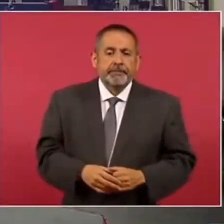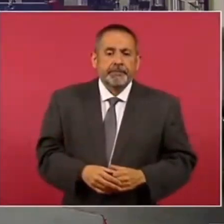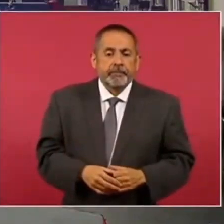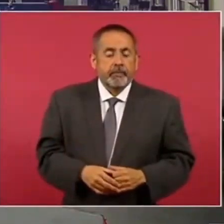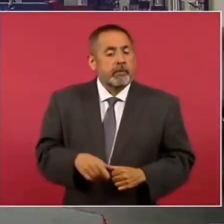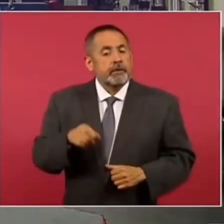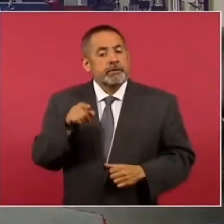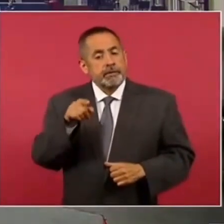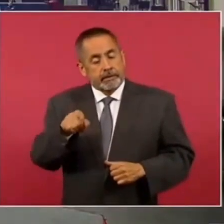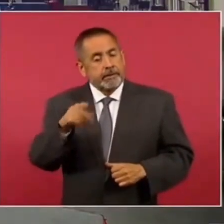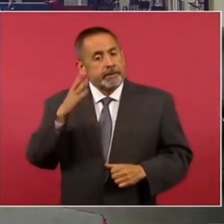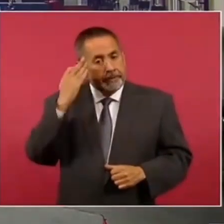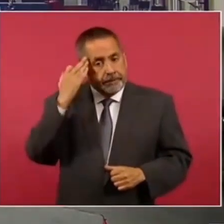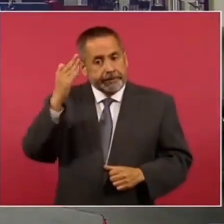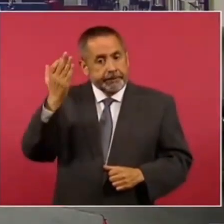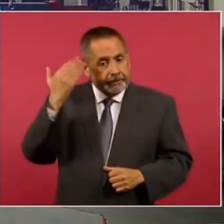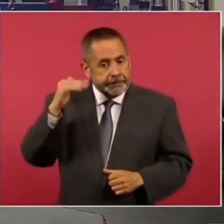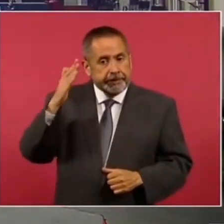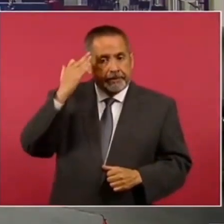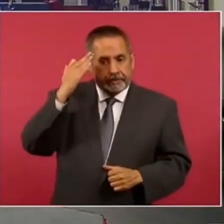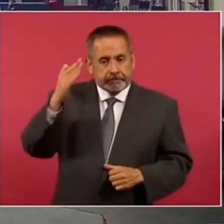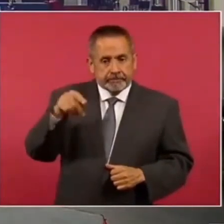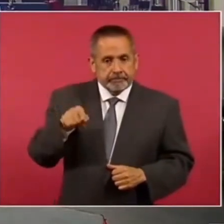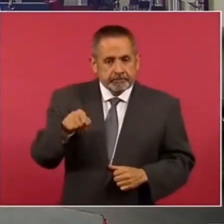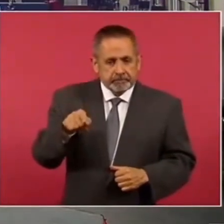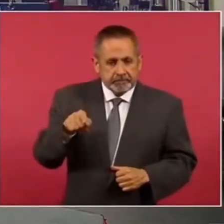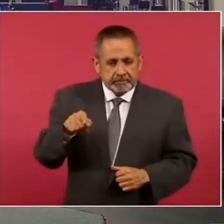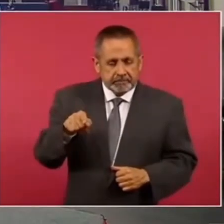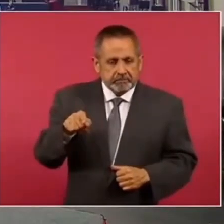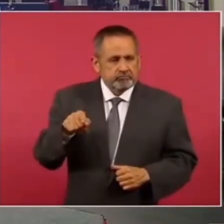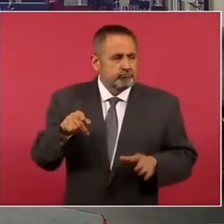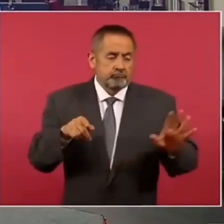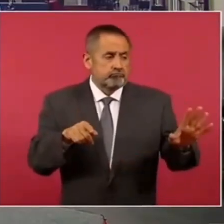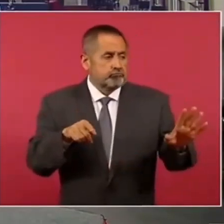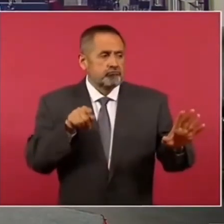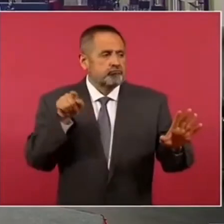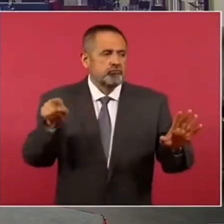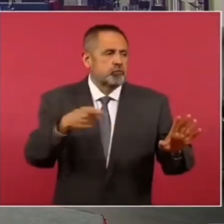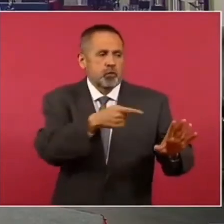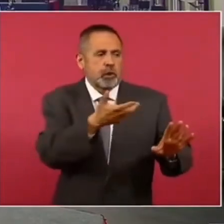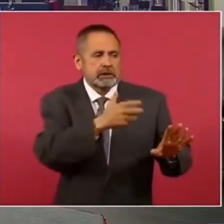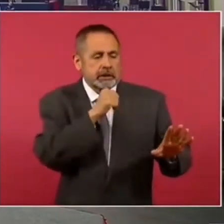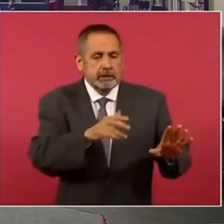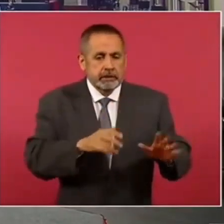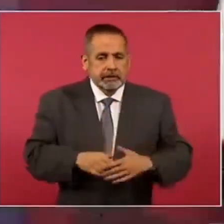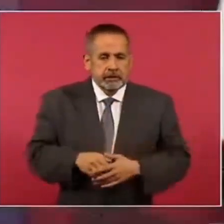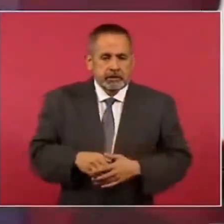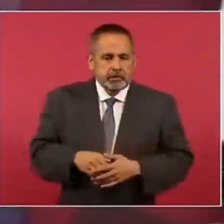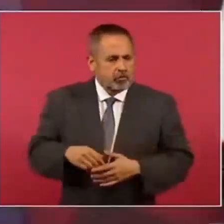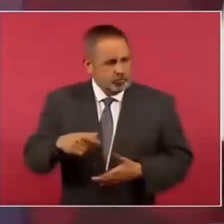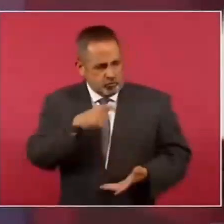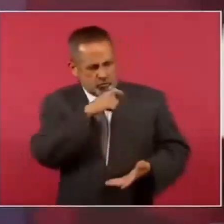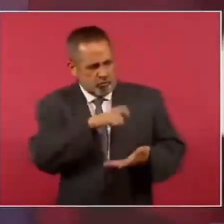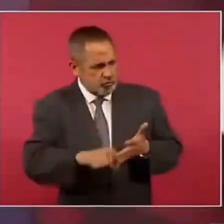aquella ocasión, ese fue el argumento. Les compramos.